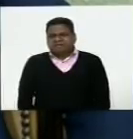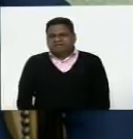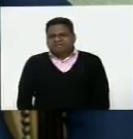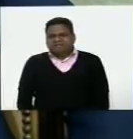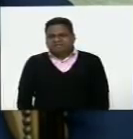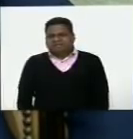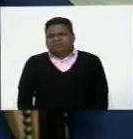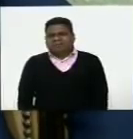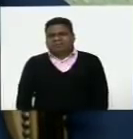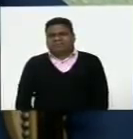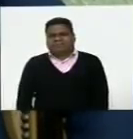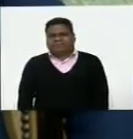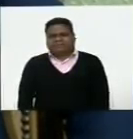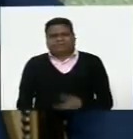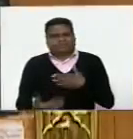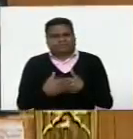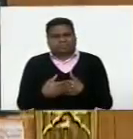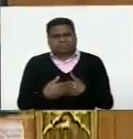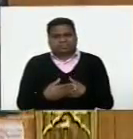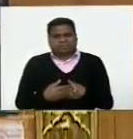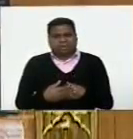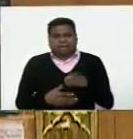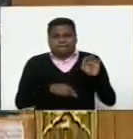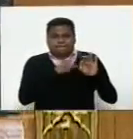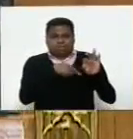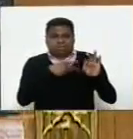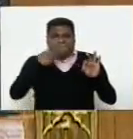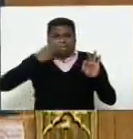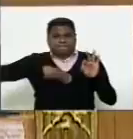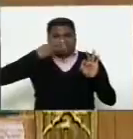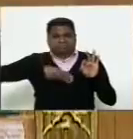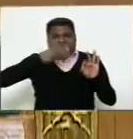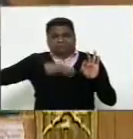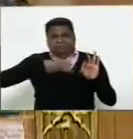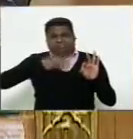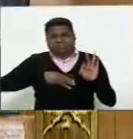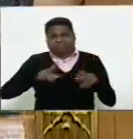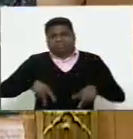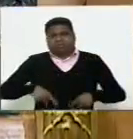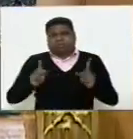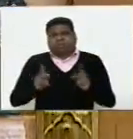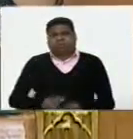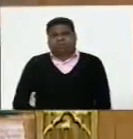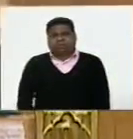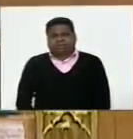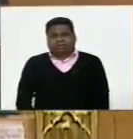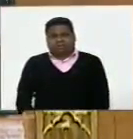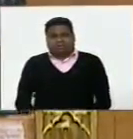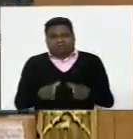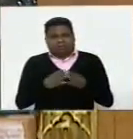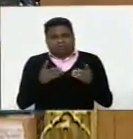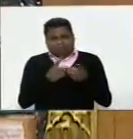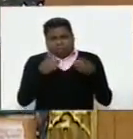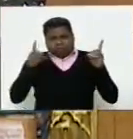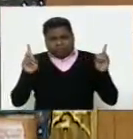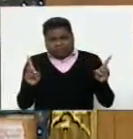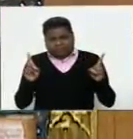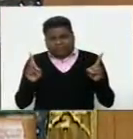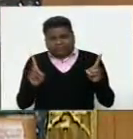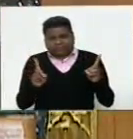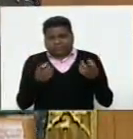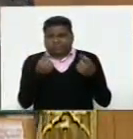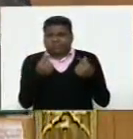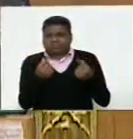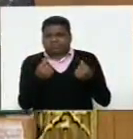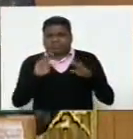moneda, el petro, que nos permite la democratización de las finanzas a un nivel